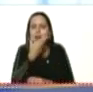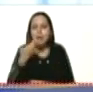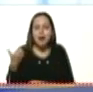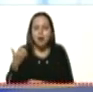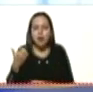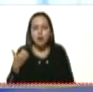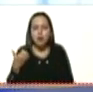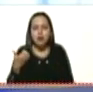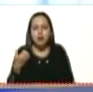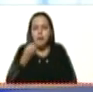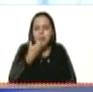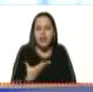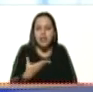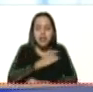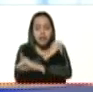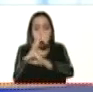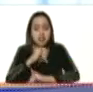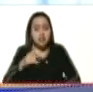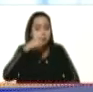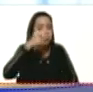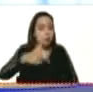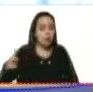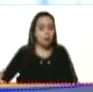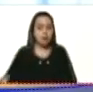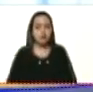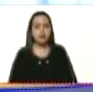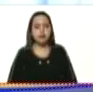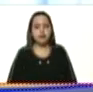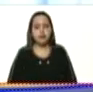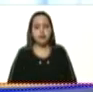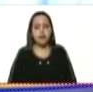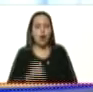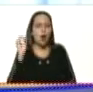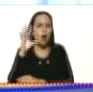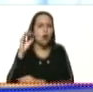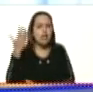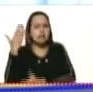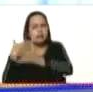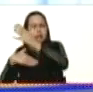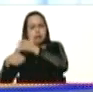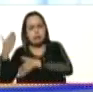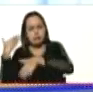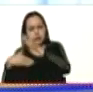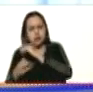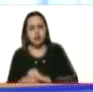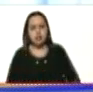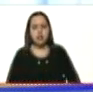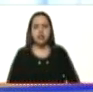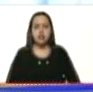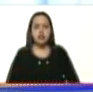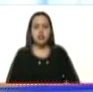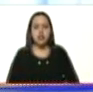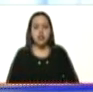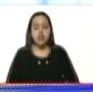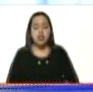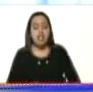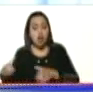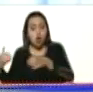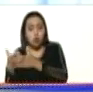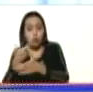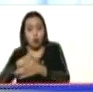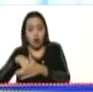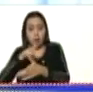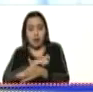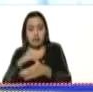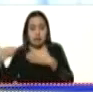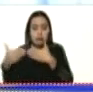bien y de felicidad. El Congreso y el triunvirato, ante la arremetida realista y la crisis producida